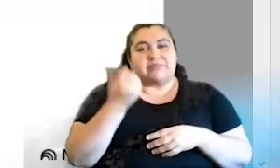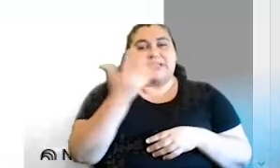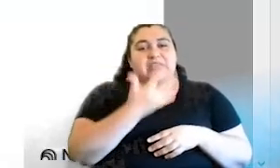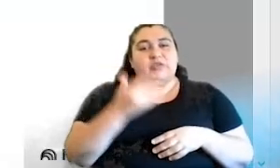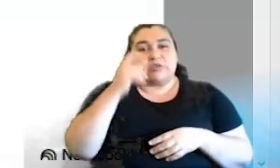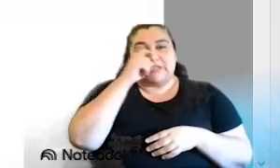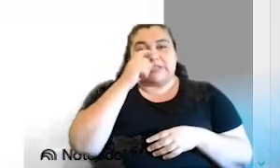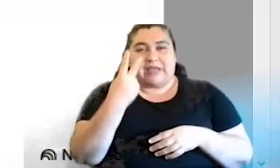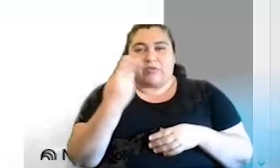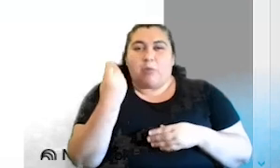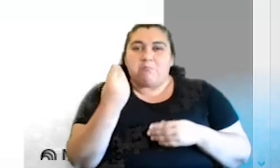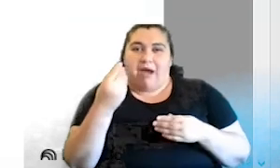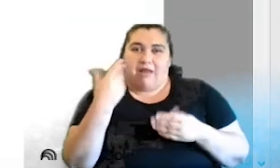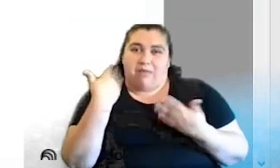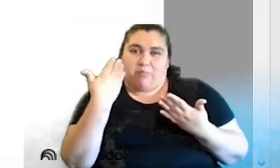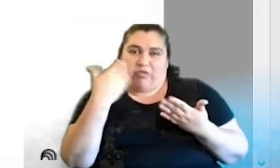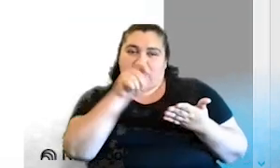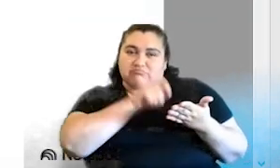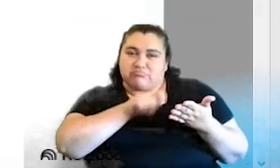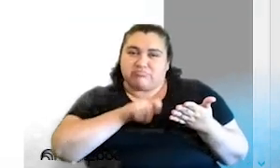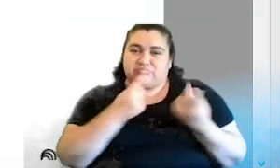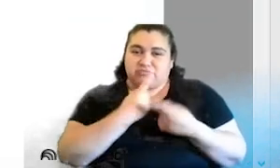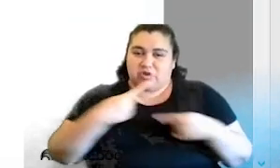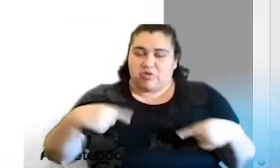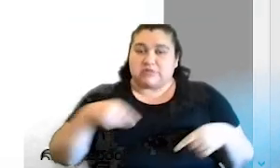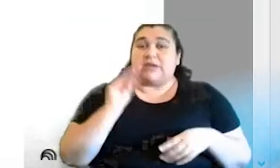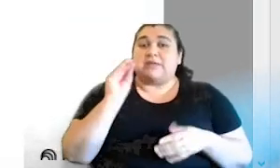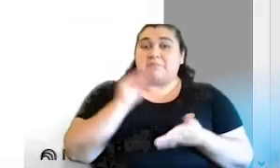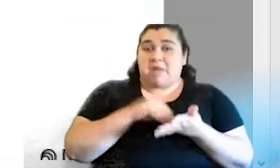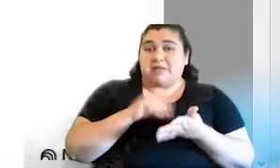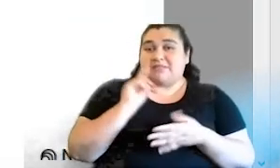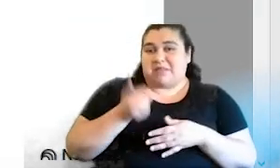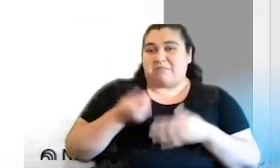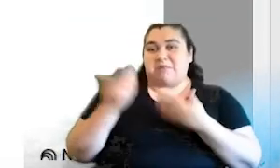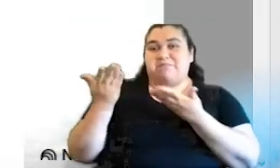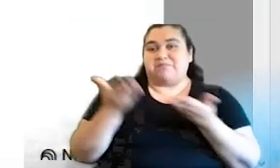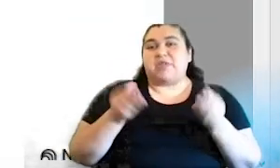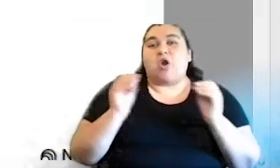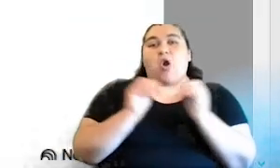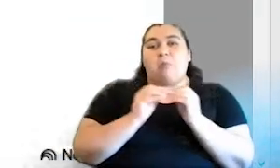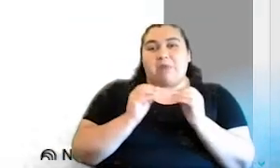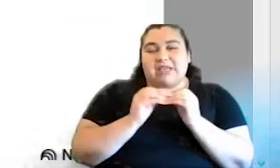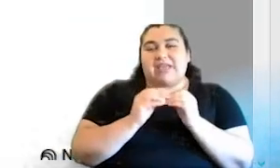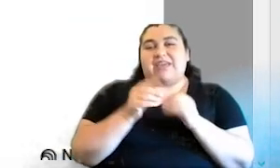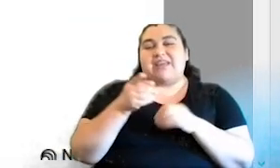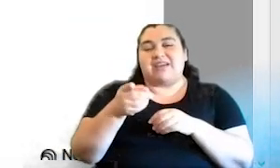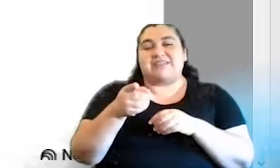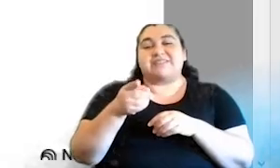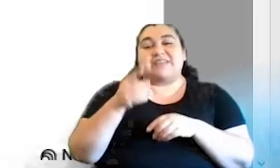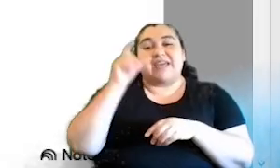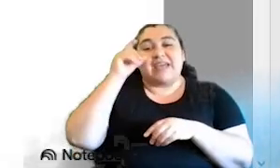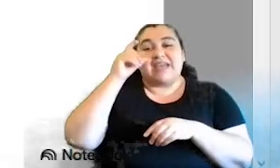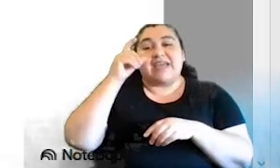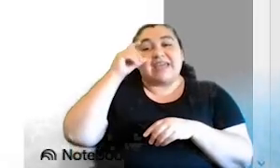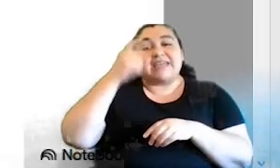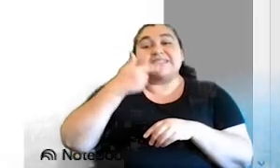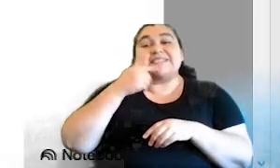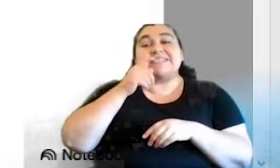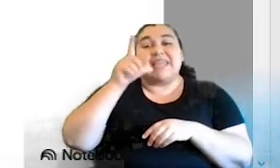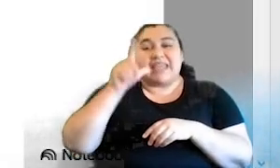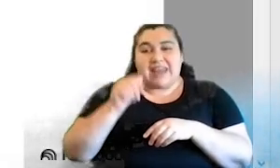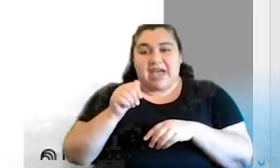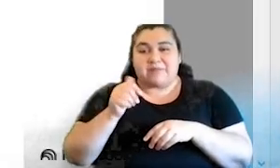572. Nos acompañan una vez más las compañeras Estela Mari Sarasa y